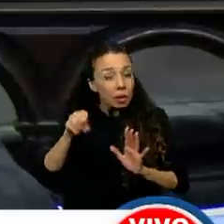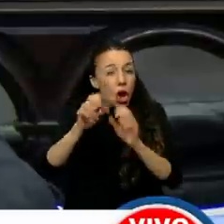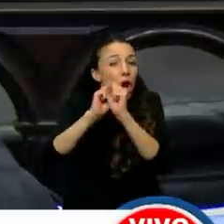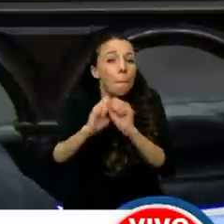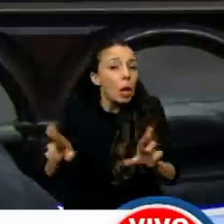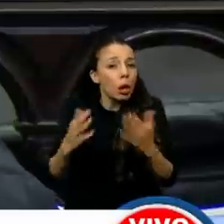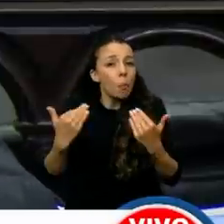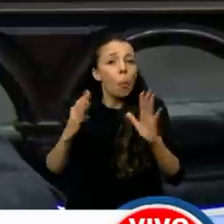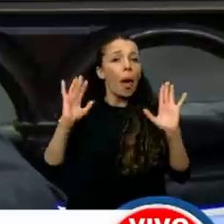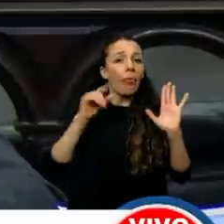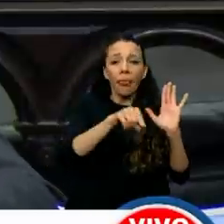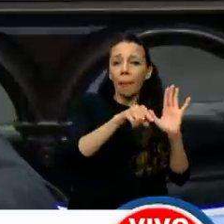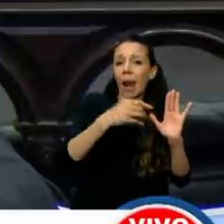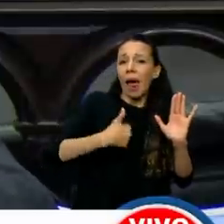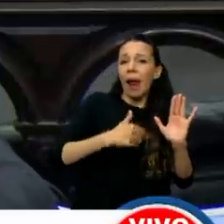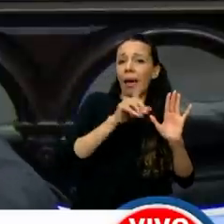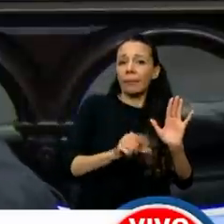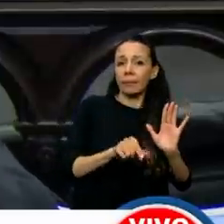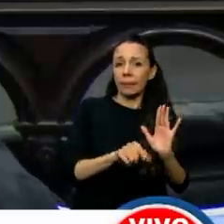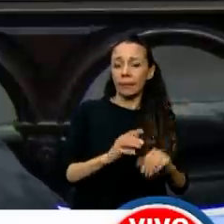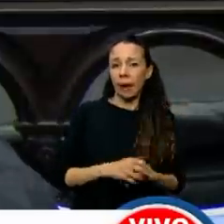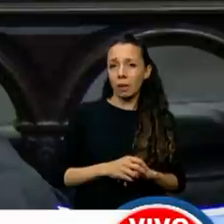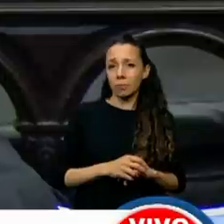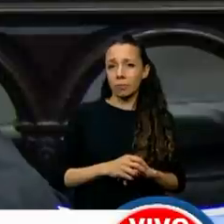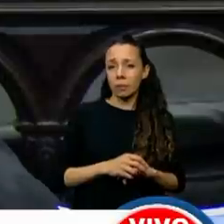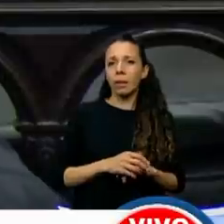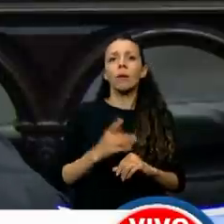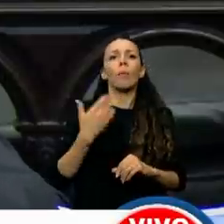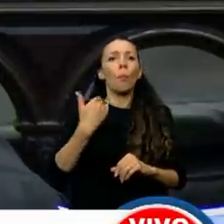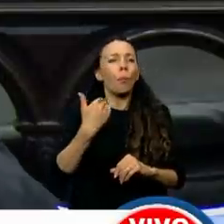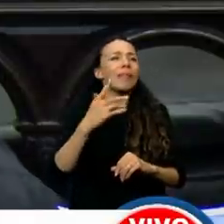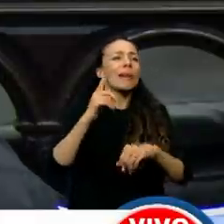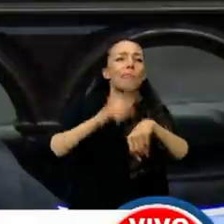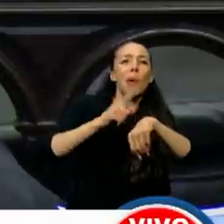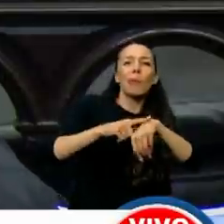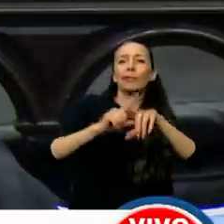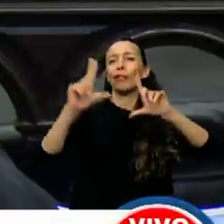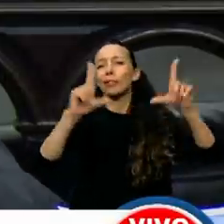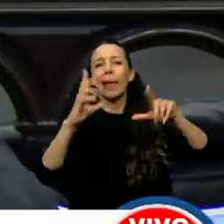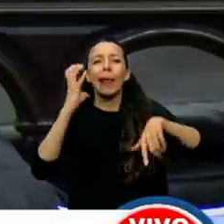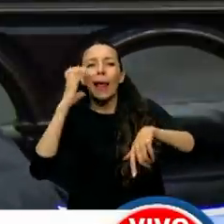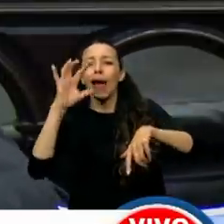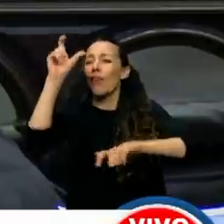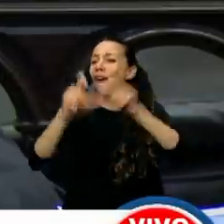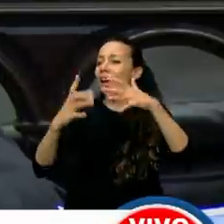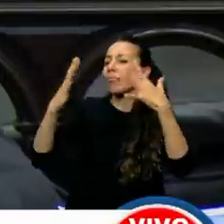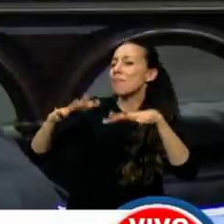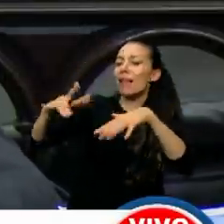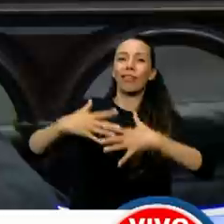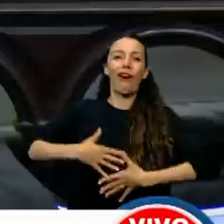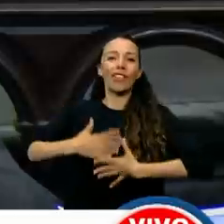el relato puede servir para un debate en los medios de difusión y puede servir para mantener contenta a la militancia